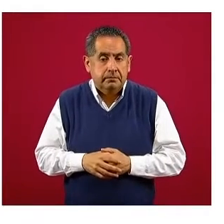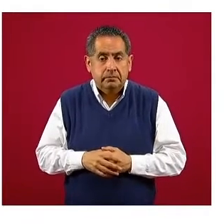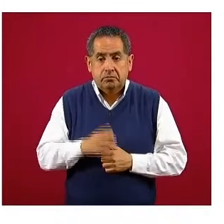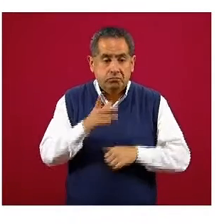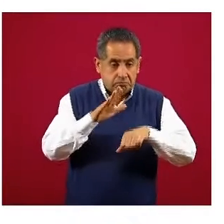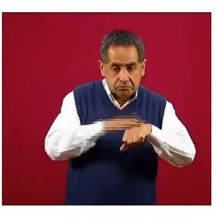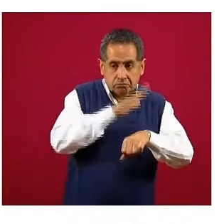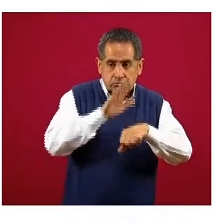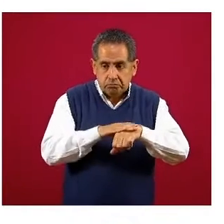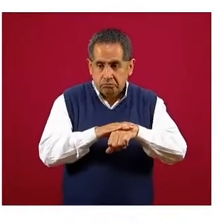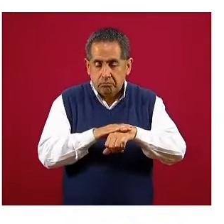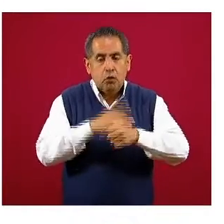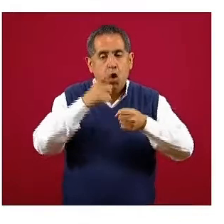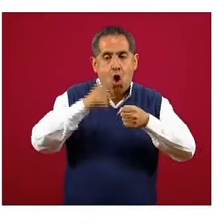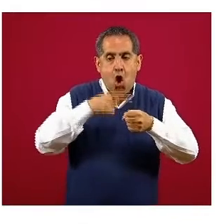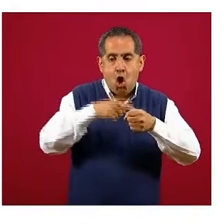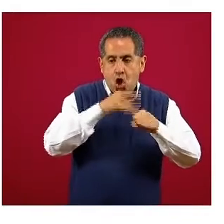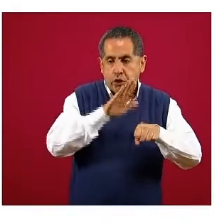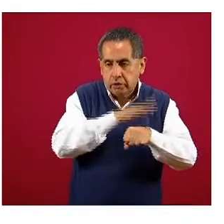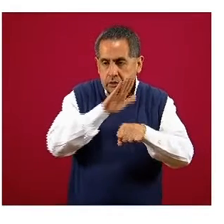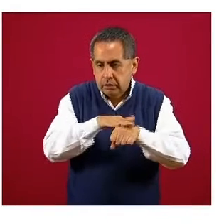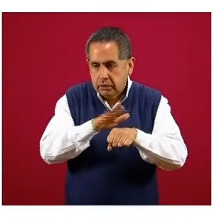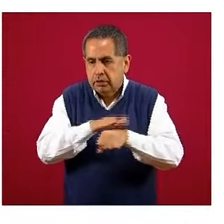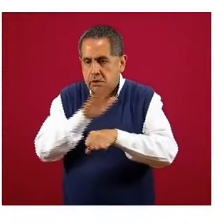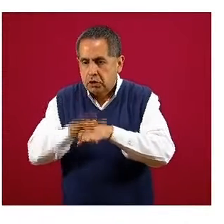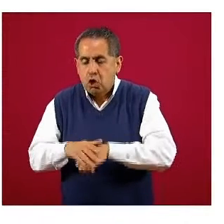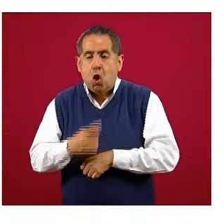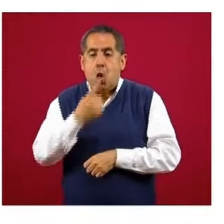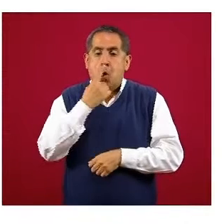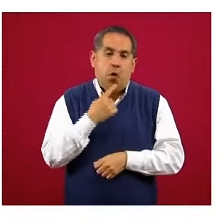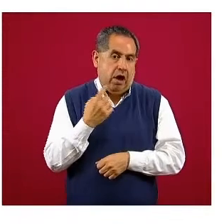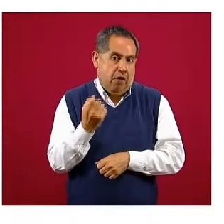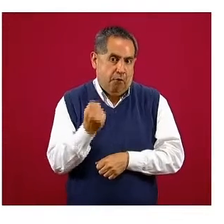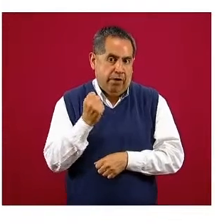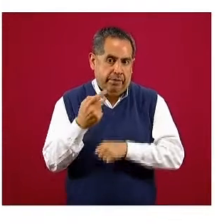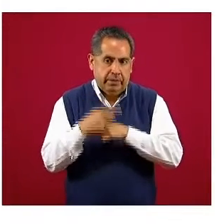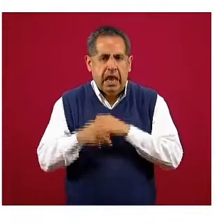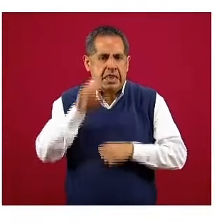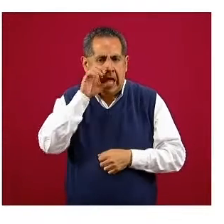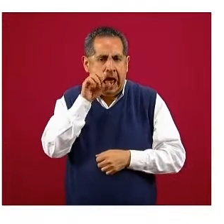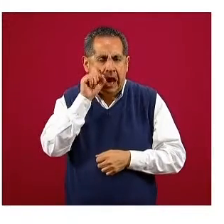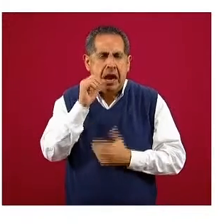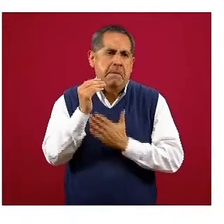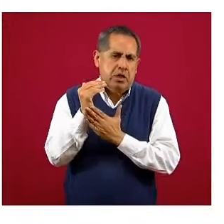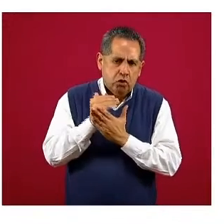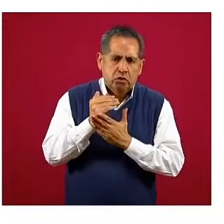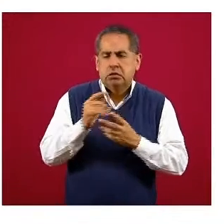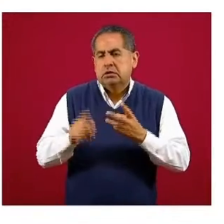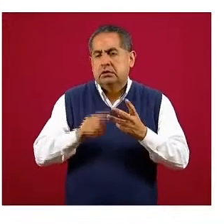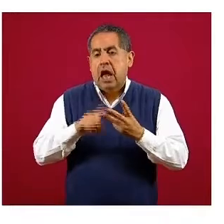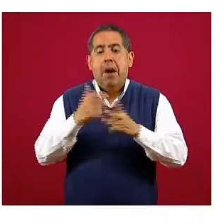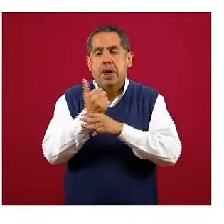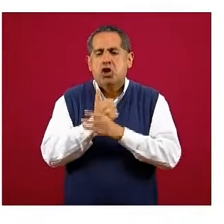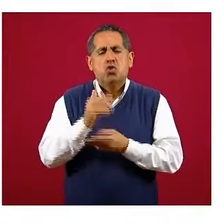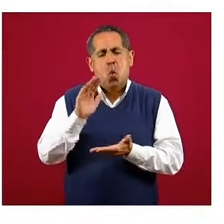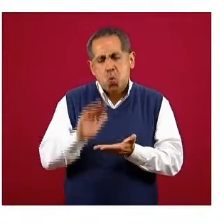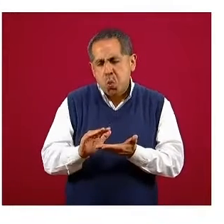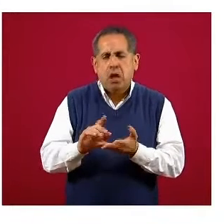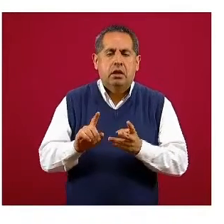y cerramos con una intervención muy deseada con el secretario de Salud del Estado de Puebla, el doctor Juan Antonio Martínez García.